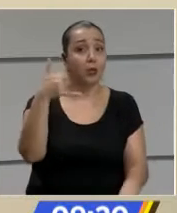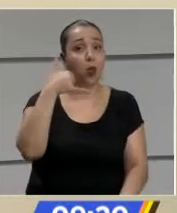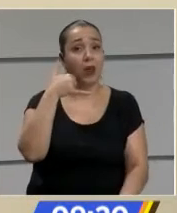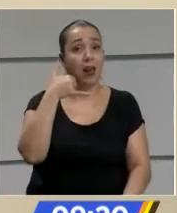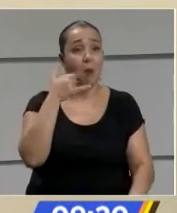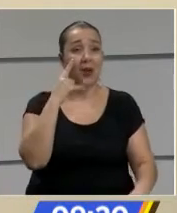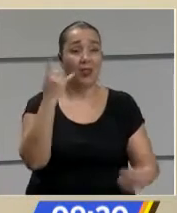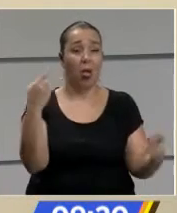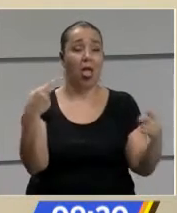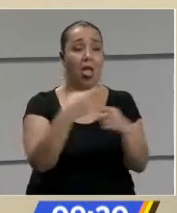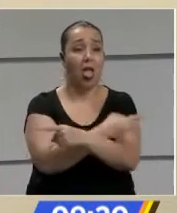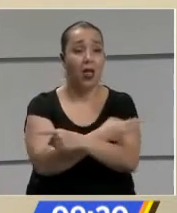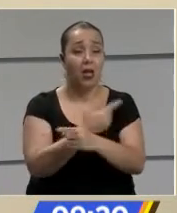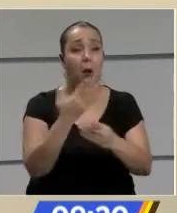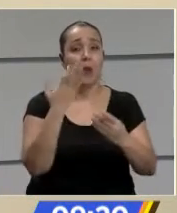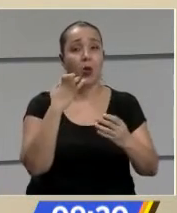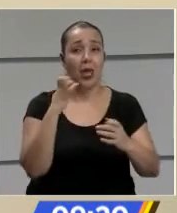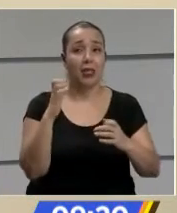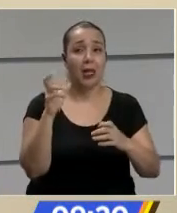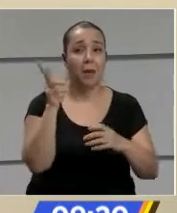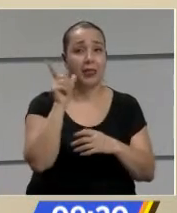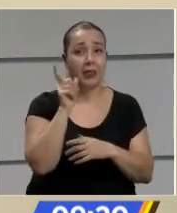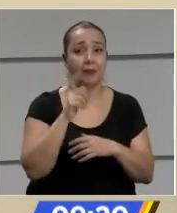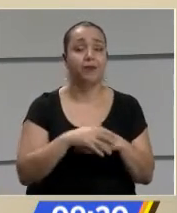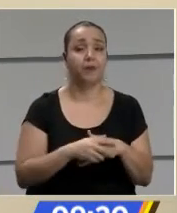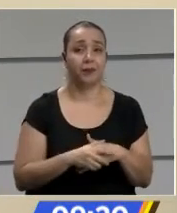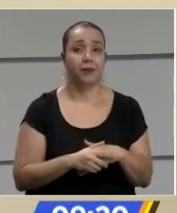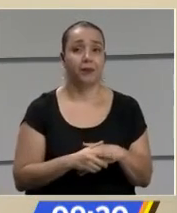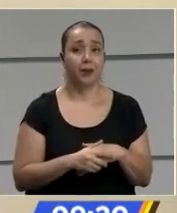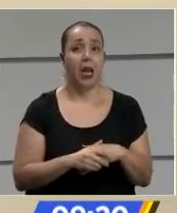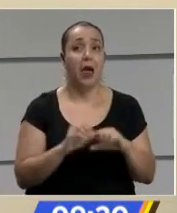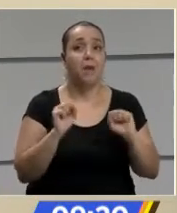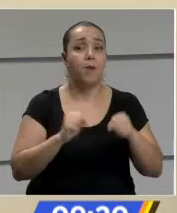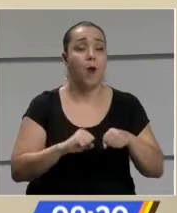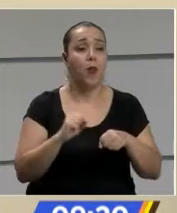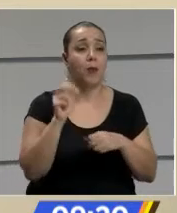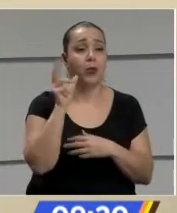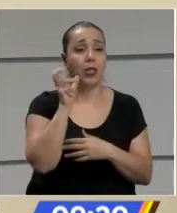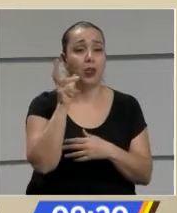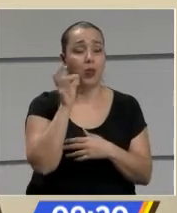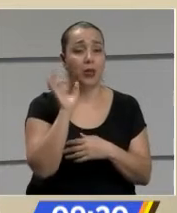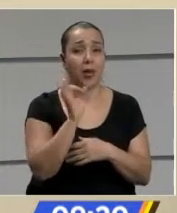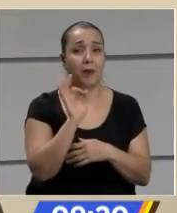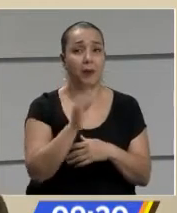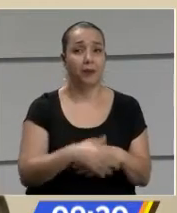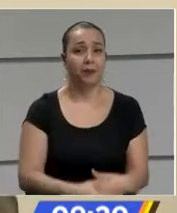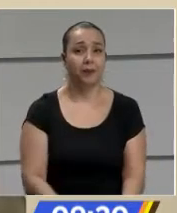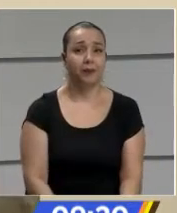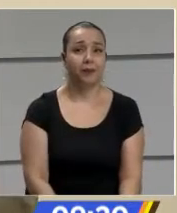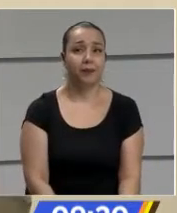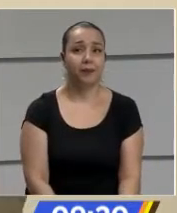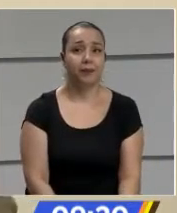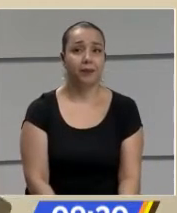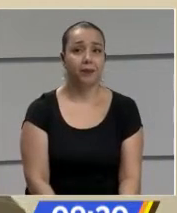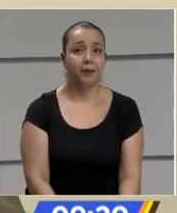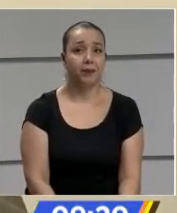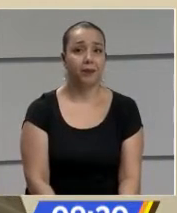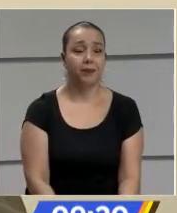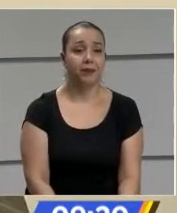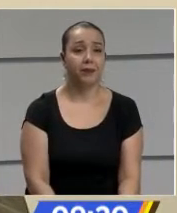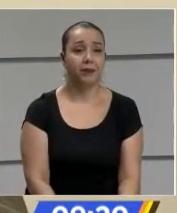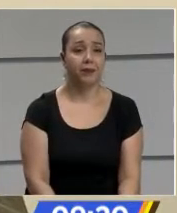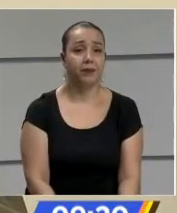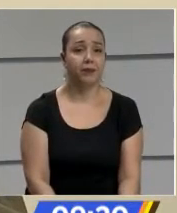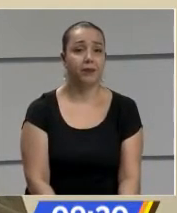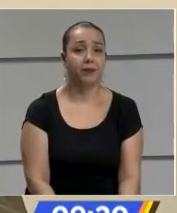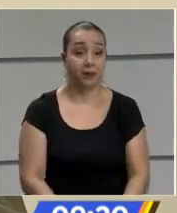tengamos ese ruidito, ese feedback, ese pitito para que la podamos escuchar bien ese retorno. Ahora sí.